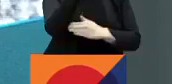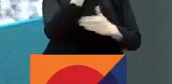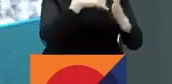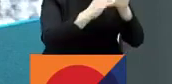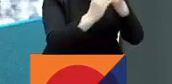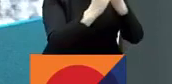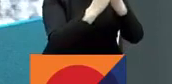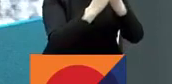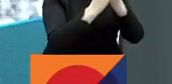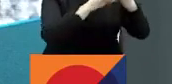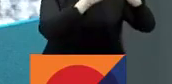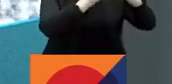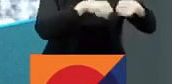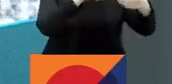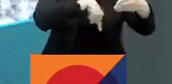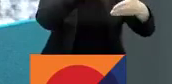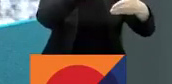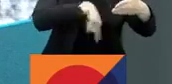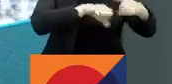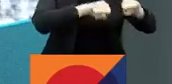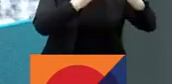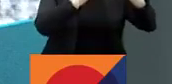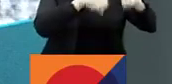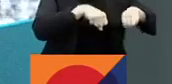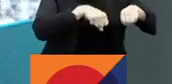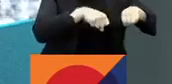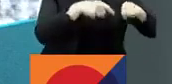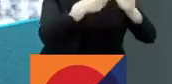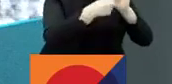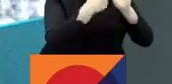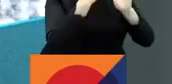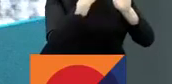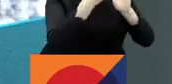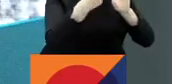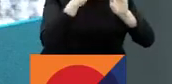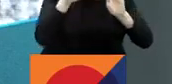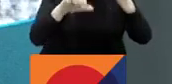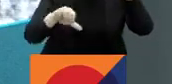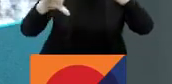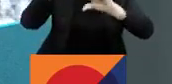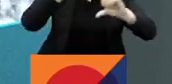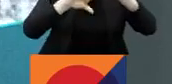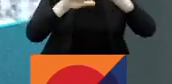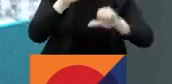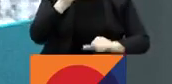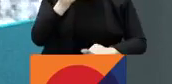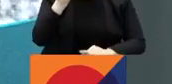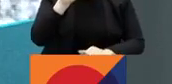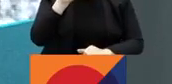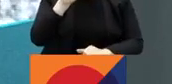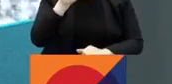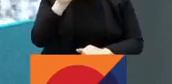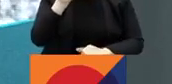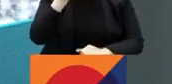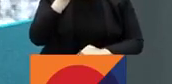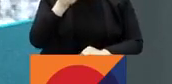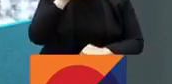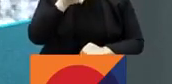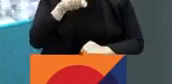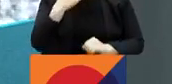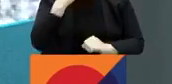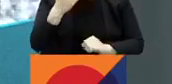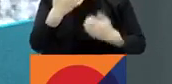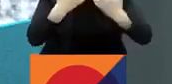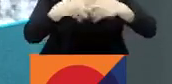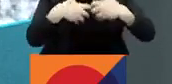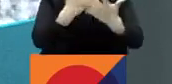la importación o exportación de cualquier variedad de asbesto y de productos elaborados con este material, que según